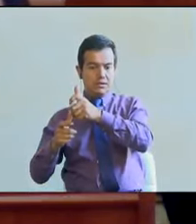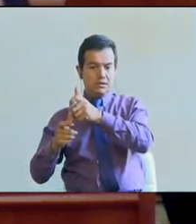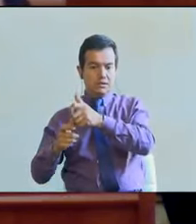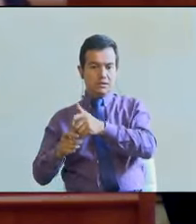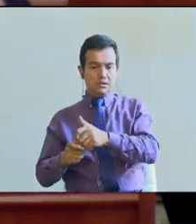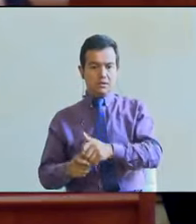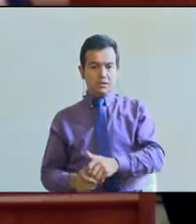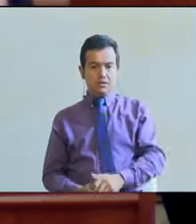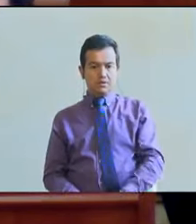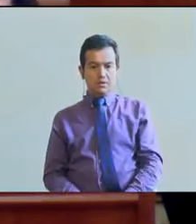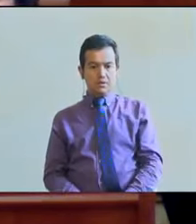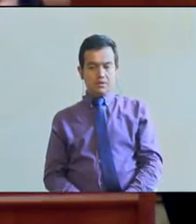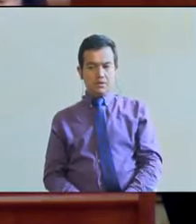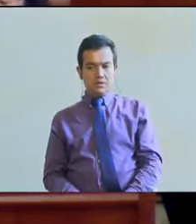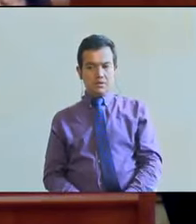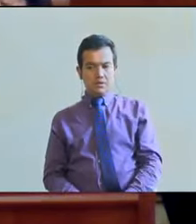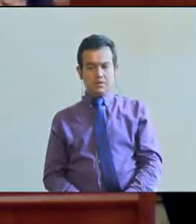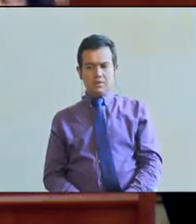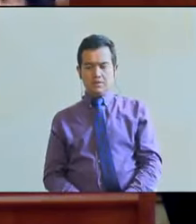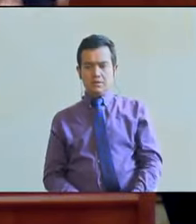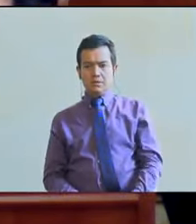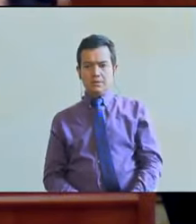ley Cómo